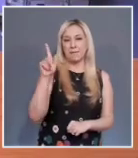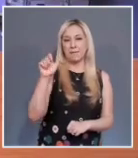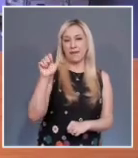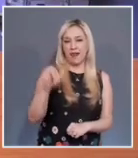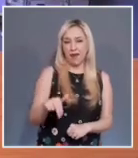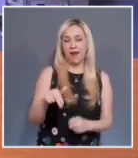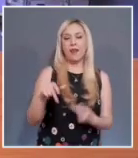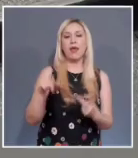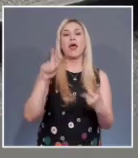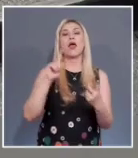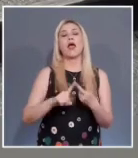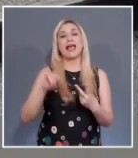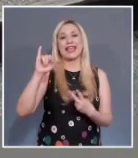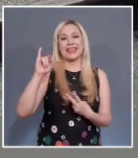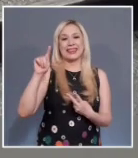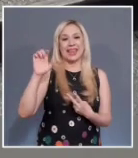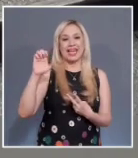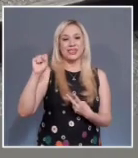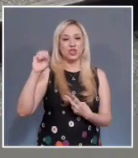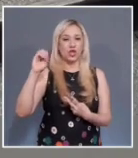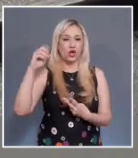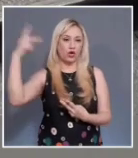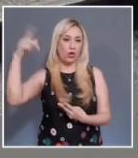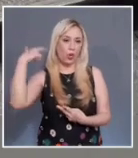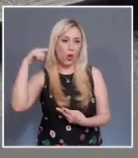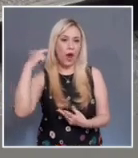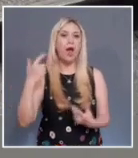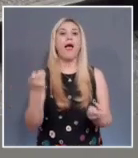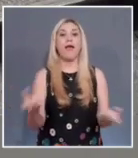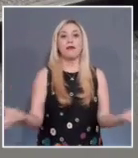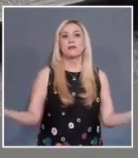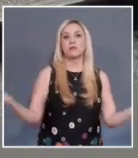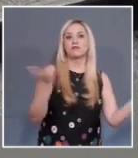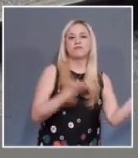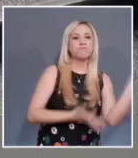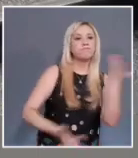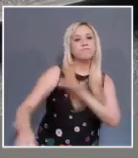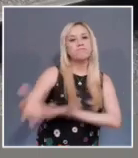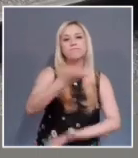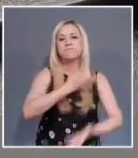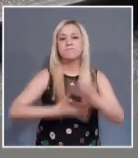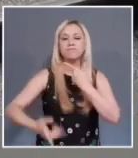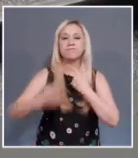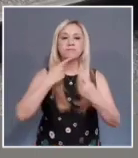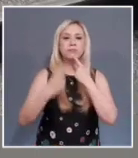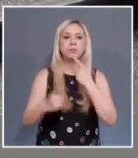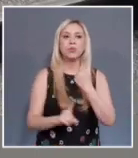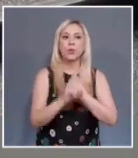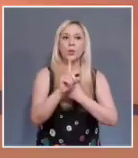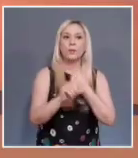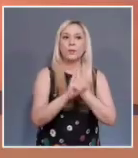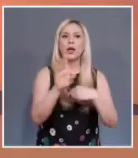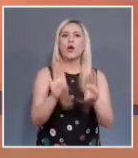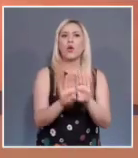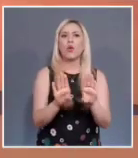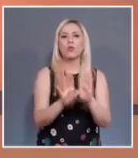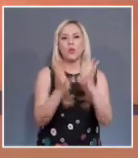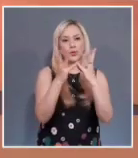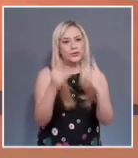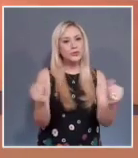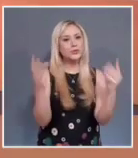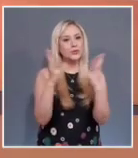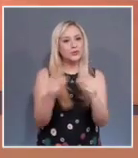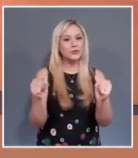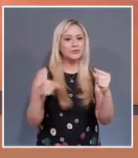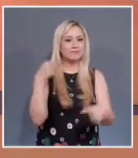de aprendizaje, diálogo y construcción conjunta de soluciones para los desafíos que enfrenta el país. Para el canal del